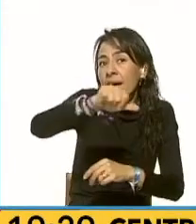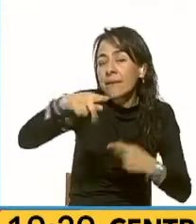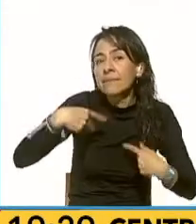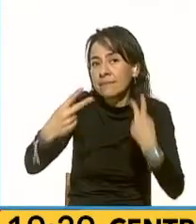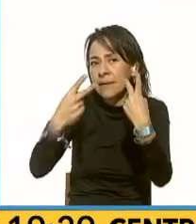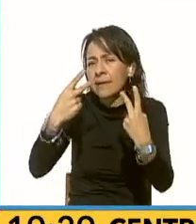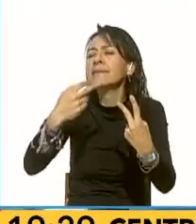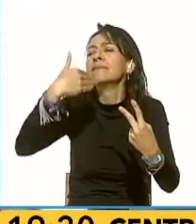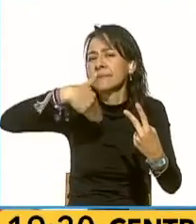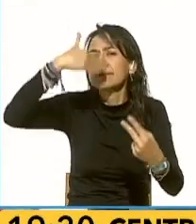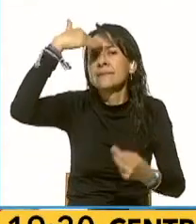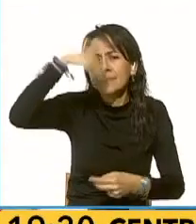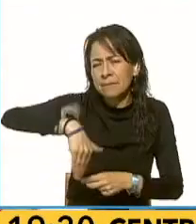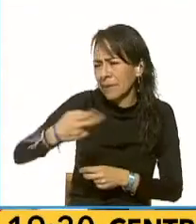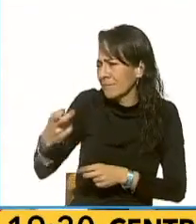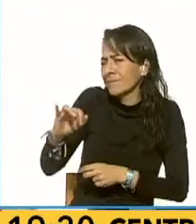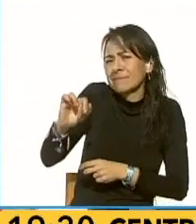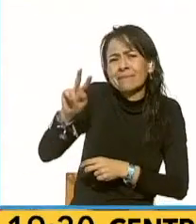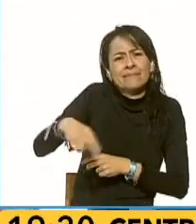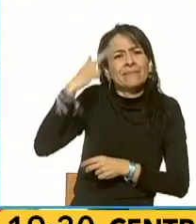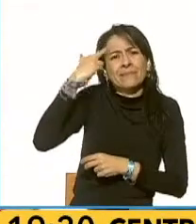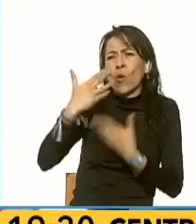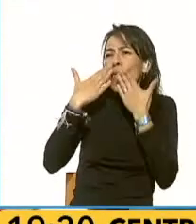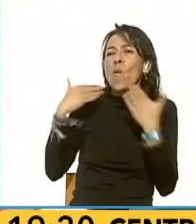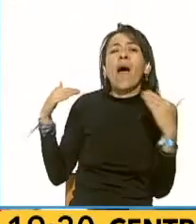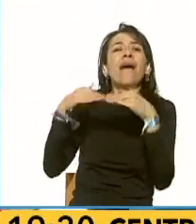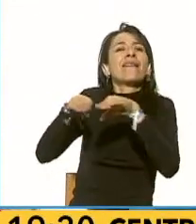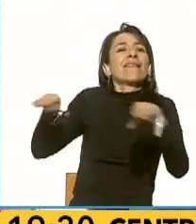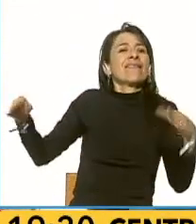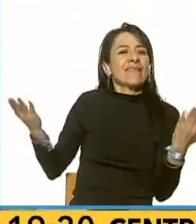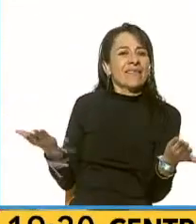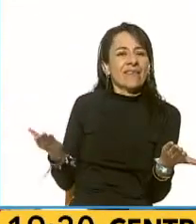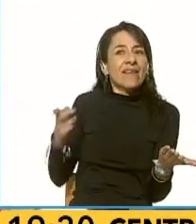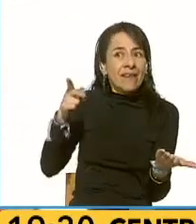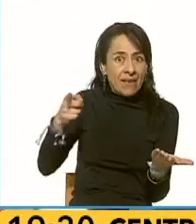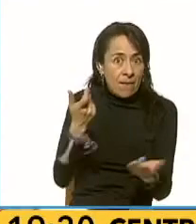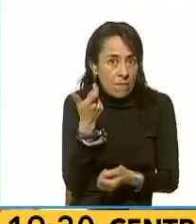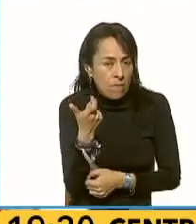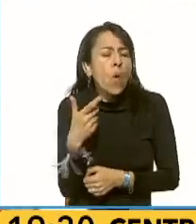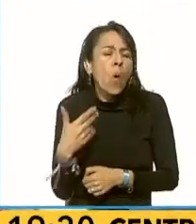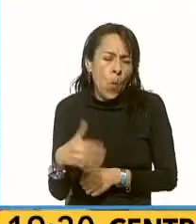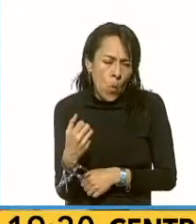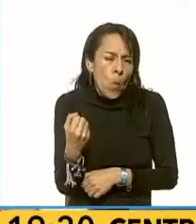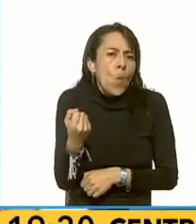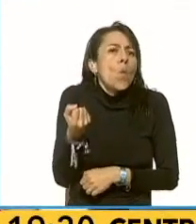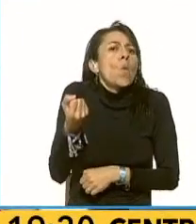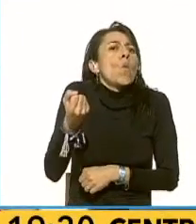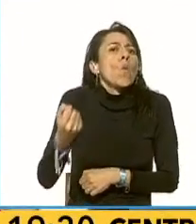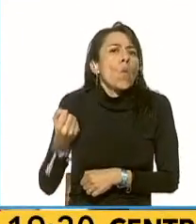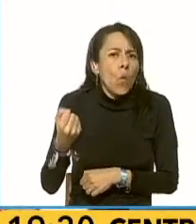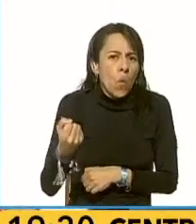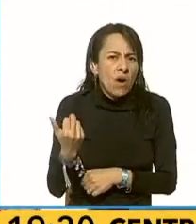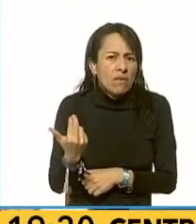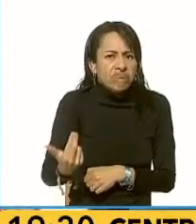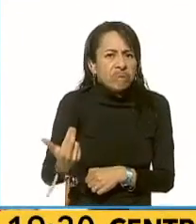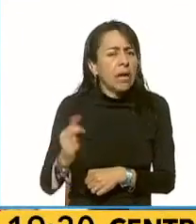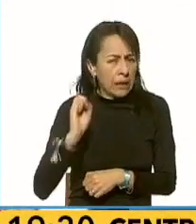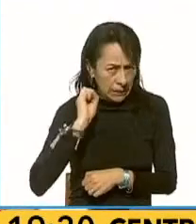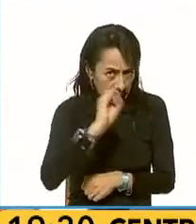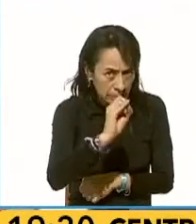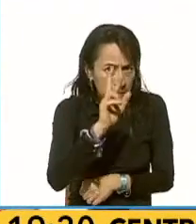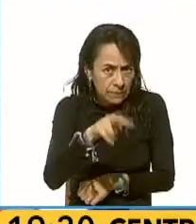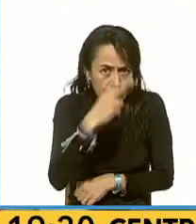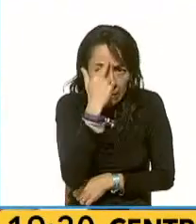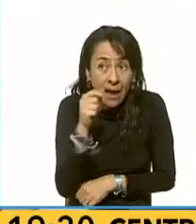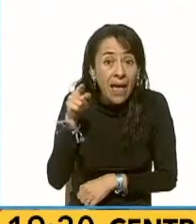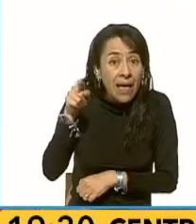Y claro, pues el poder económico es un poder que existe, es un poder fáctico y además pues él tiene